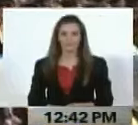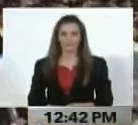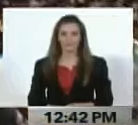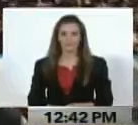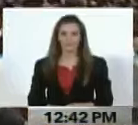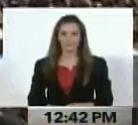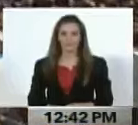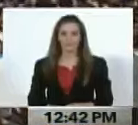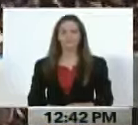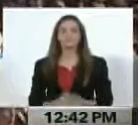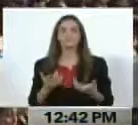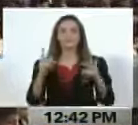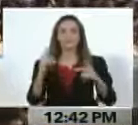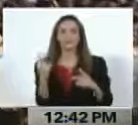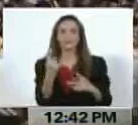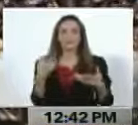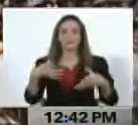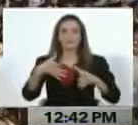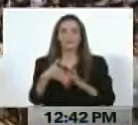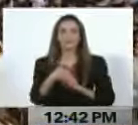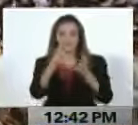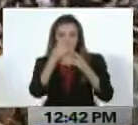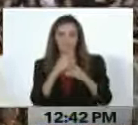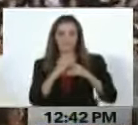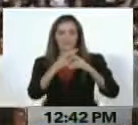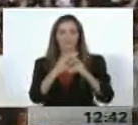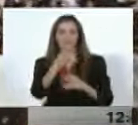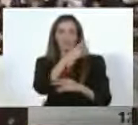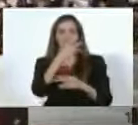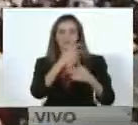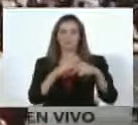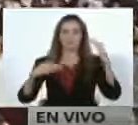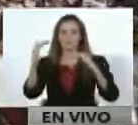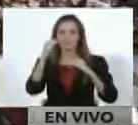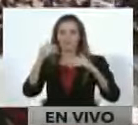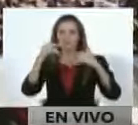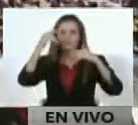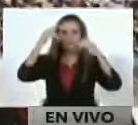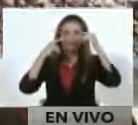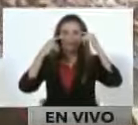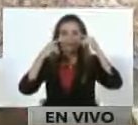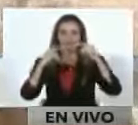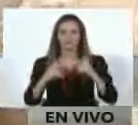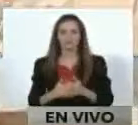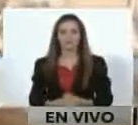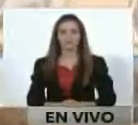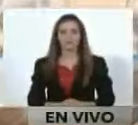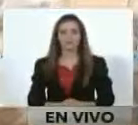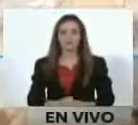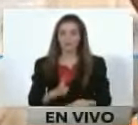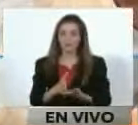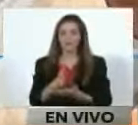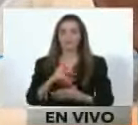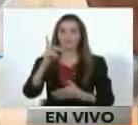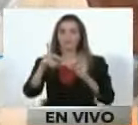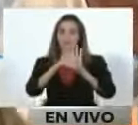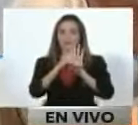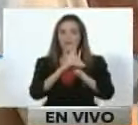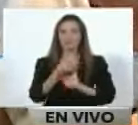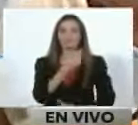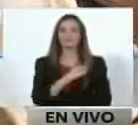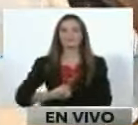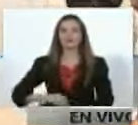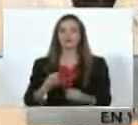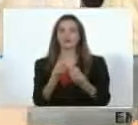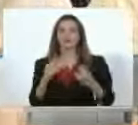Esta orden en su única clase fue creada por el Comandante Supremo Hugo Rafael Chávez Frías a través del Decreto Presidencial